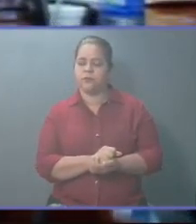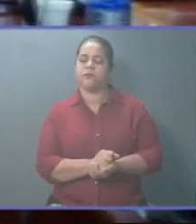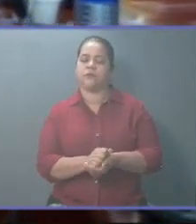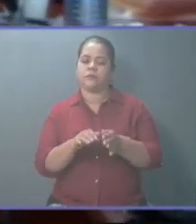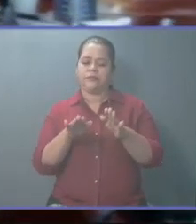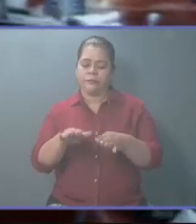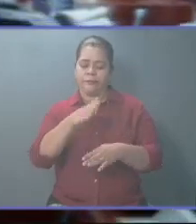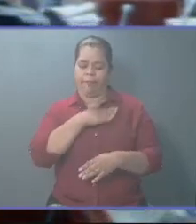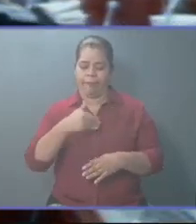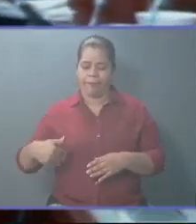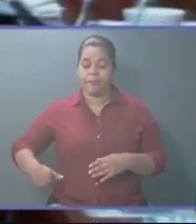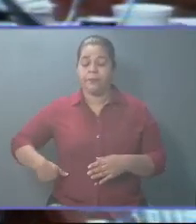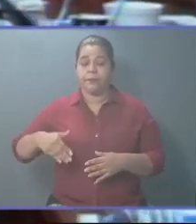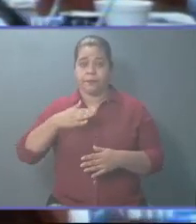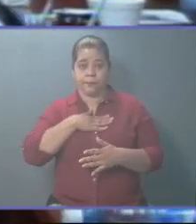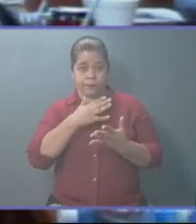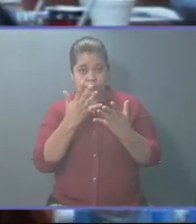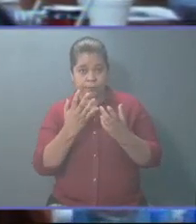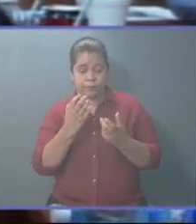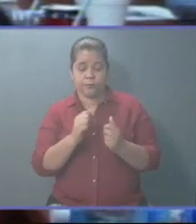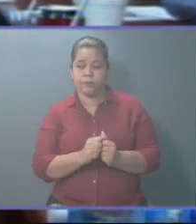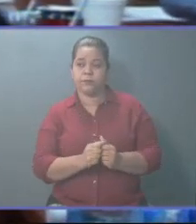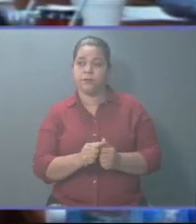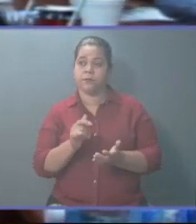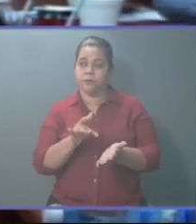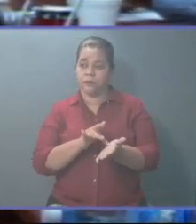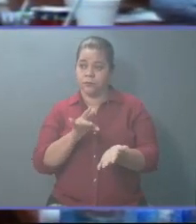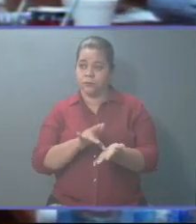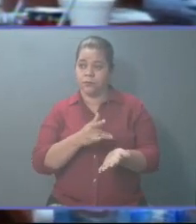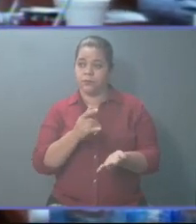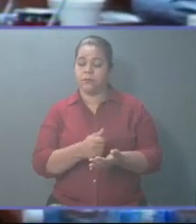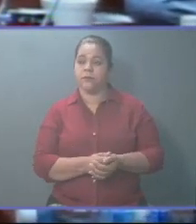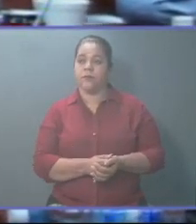Gracias, presidente. Yo quería aprovechar